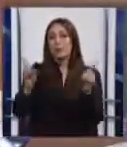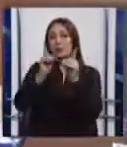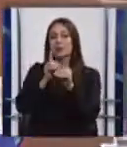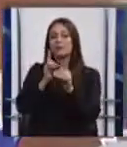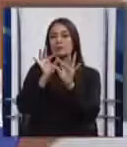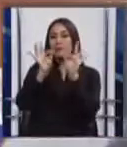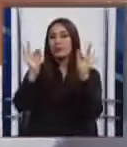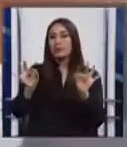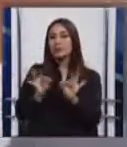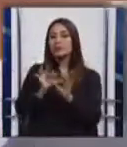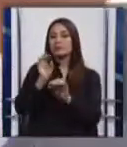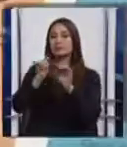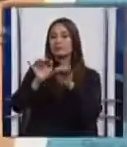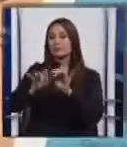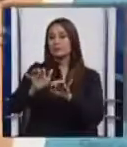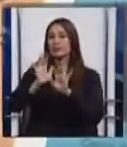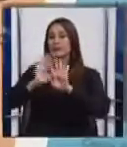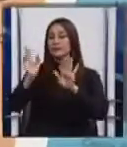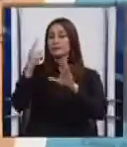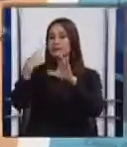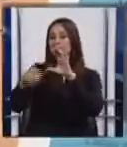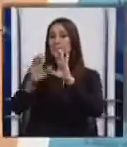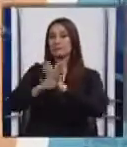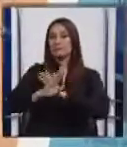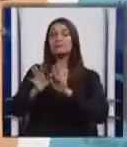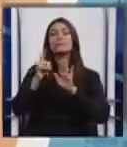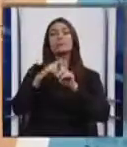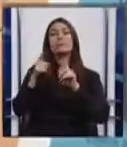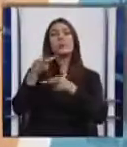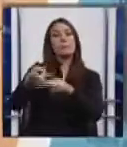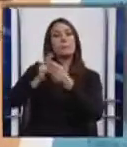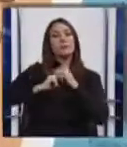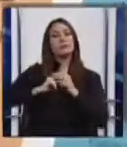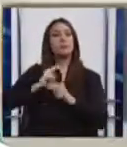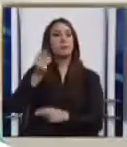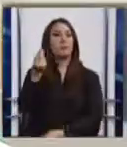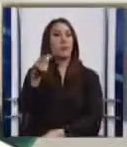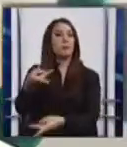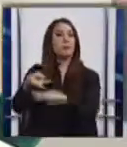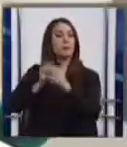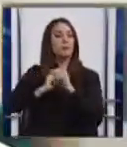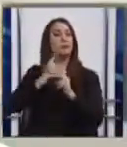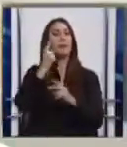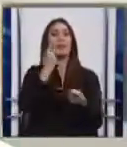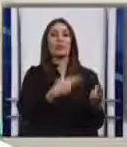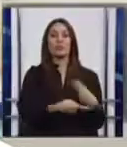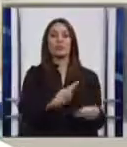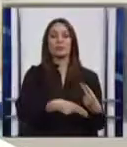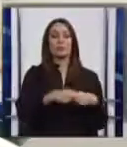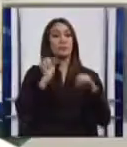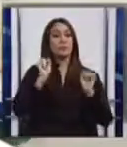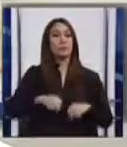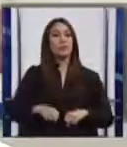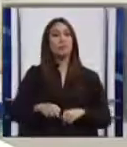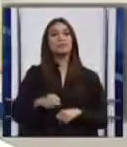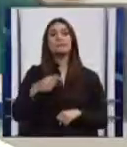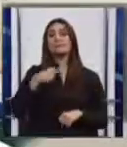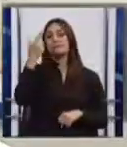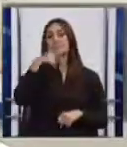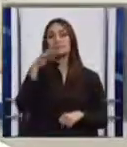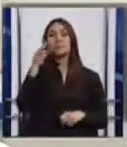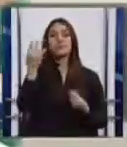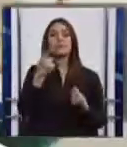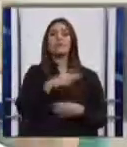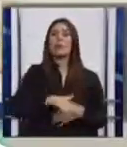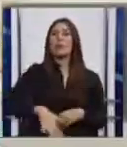que le brindará personal calificado sobre cómo acceder a un préstamo para formar su microempresa. Es una ayuda para las amas de casa, más que todo para el